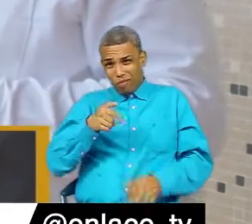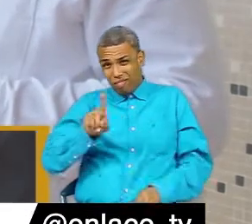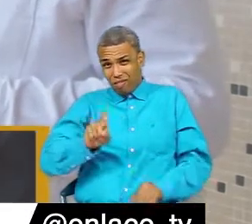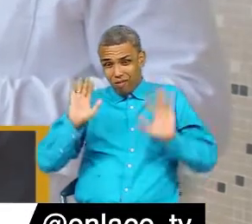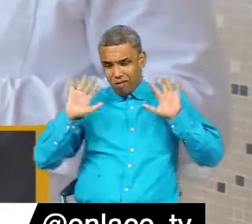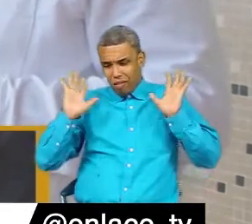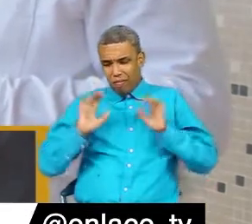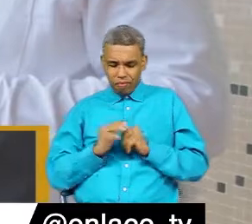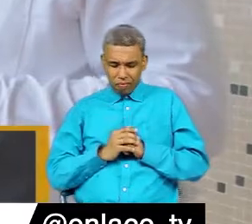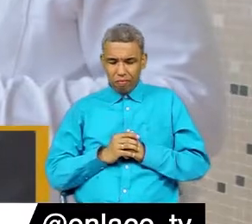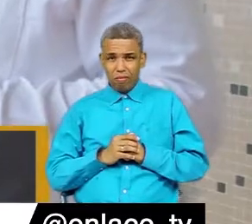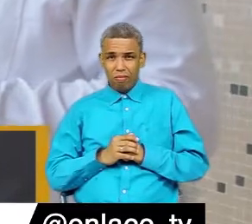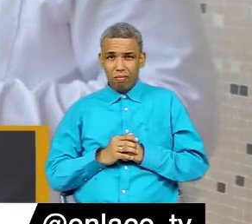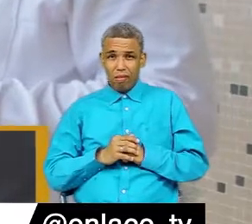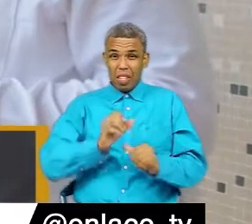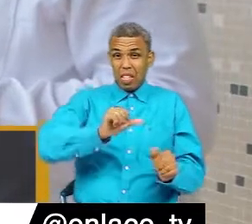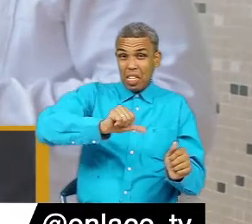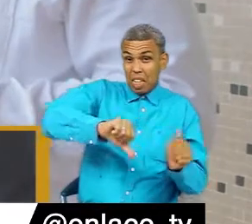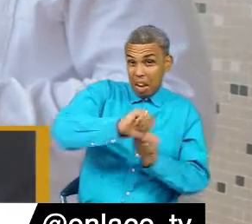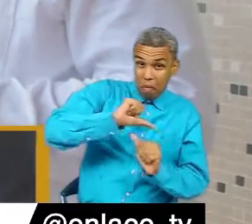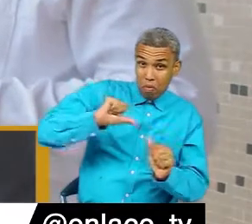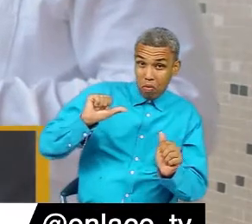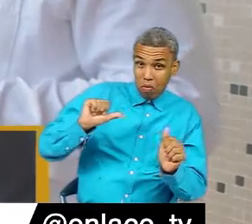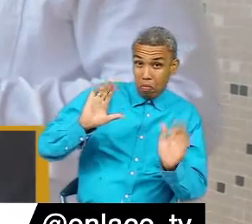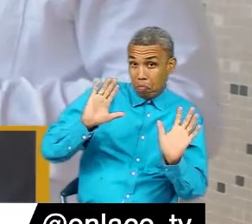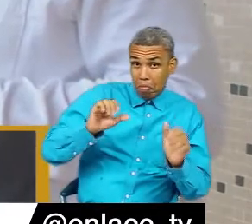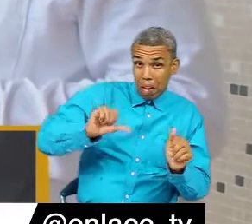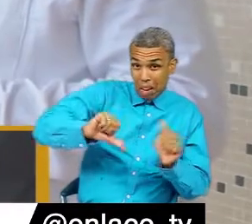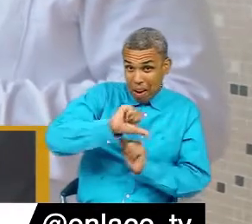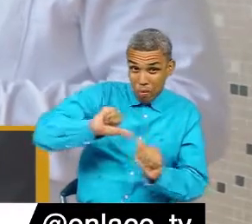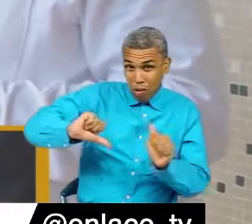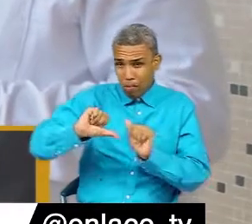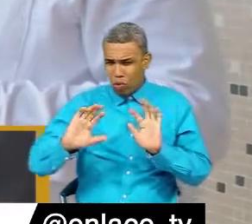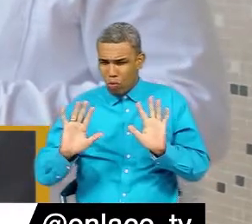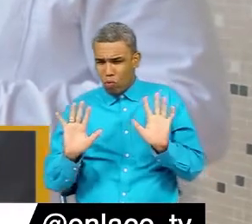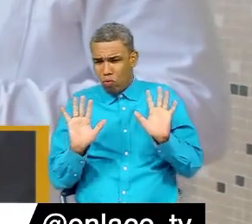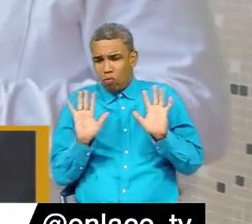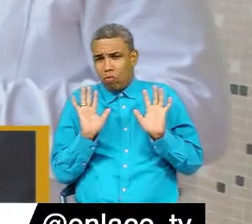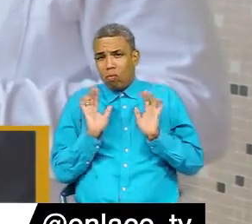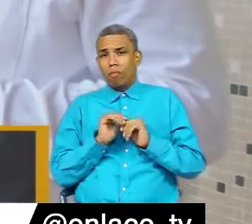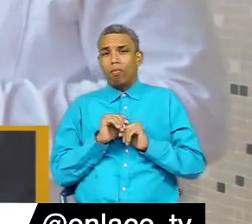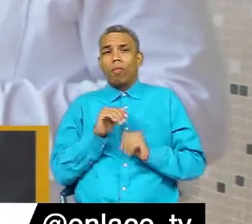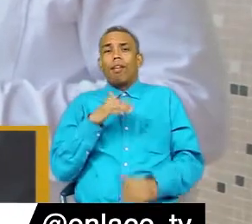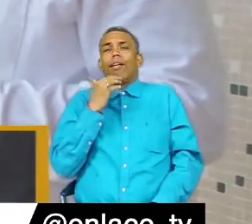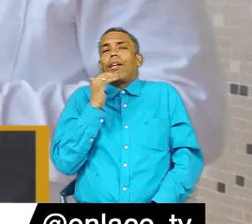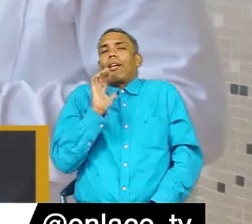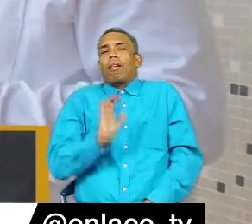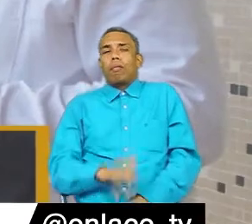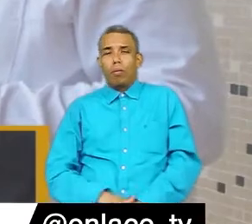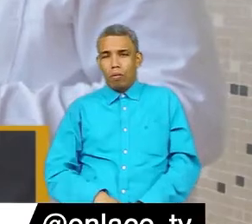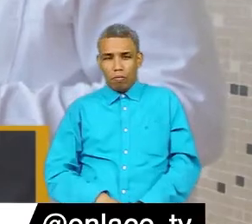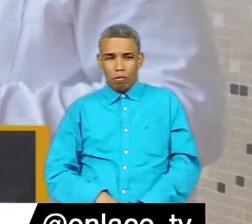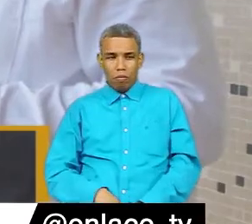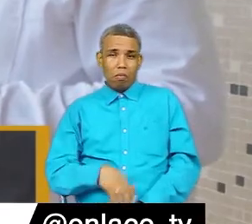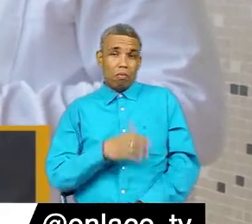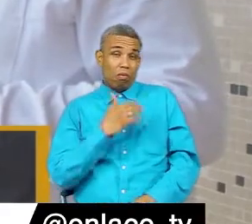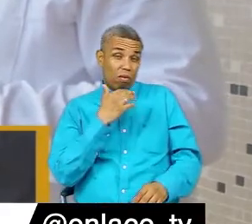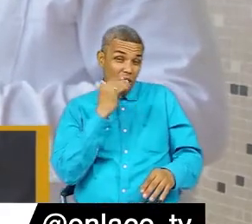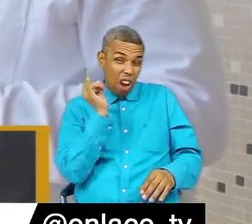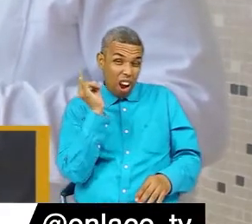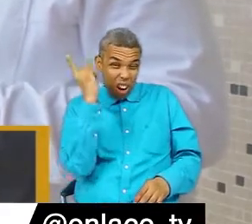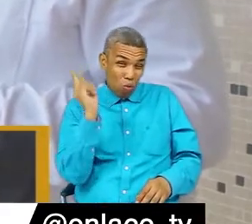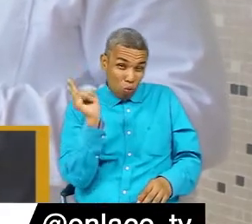Lógicamente los cambios siempre van a estar latentes, porque se cansen, porque este es un trabajo muy duro,